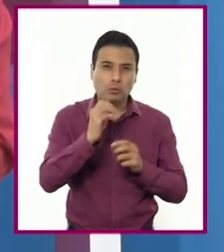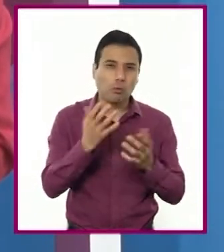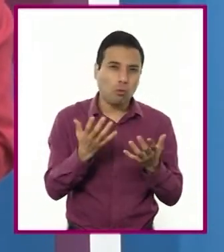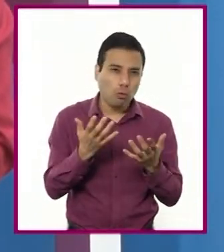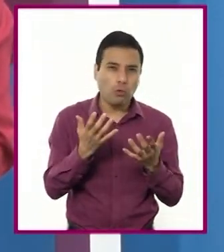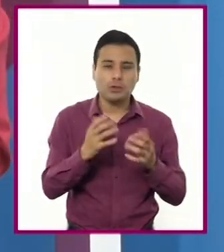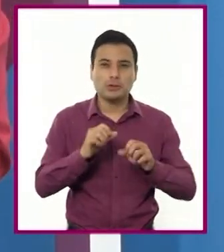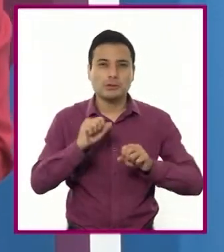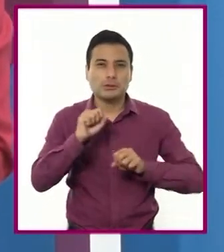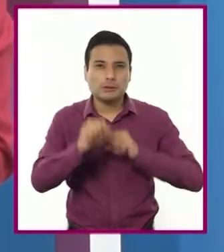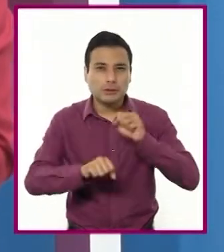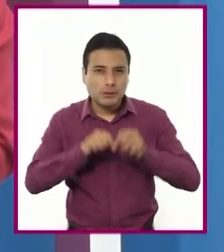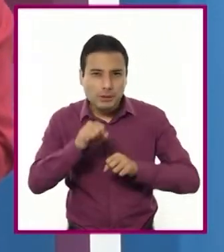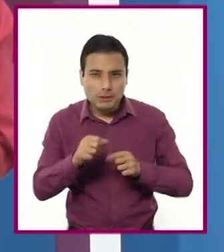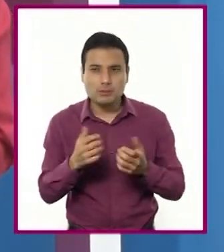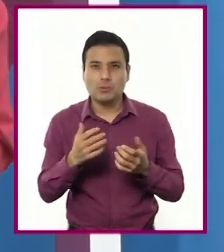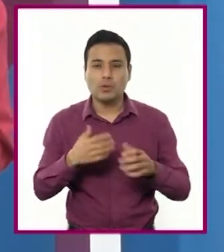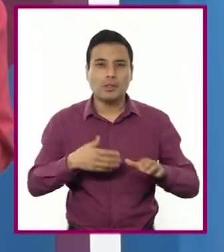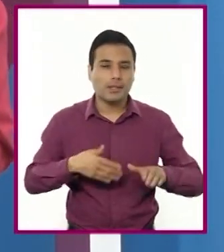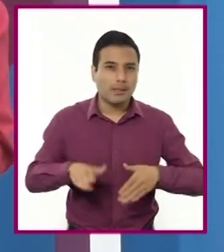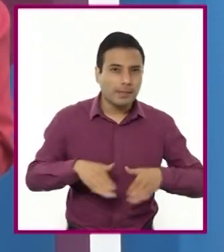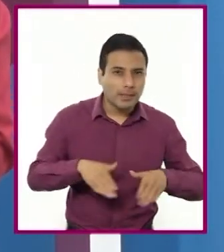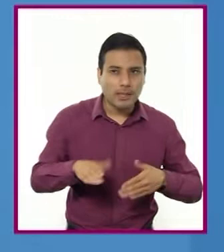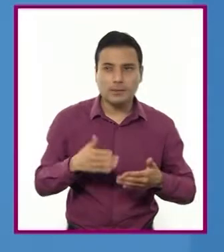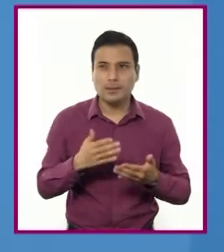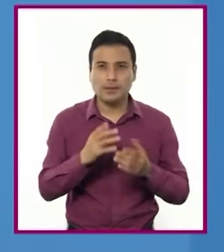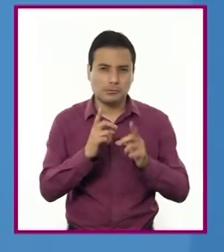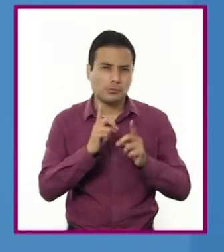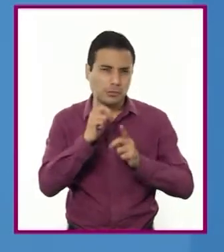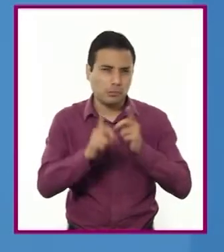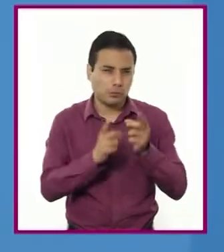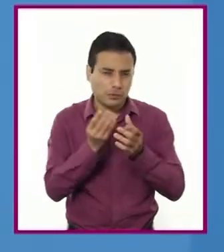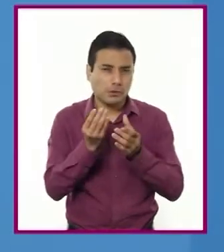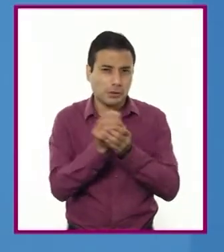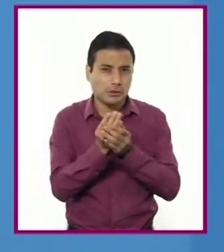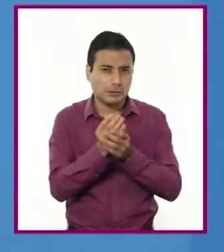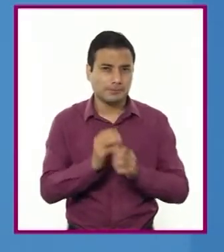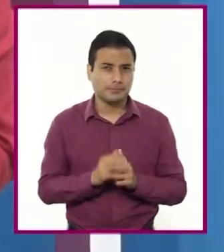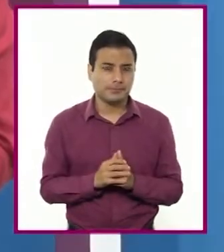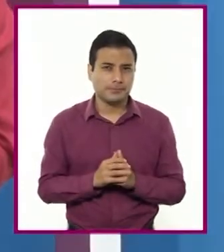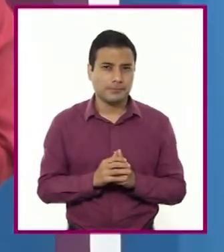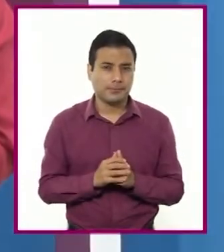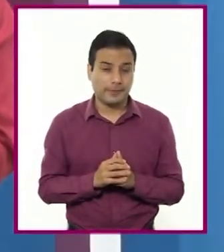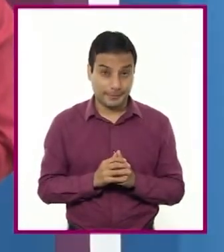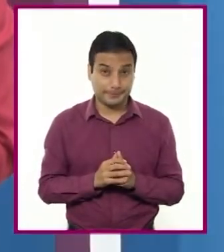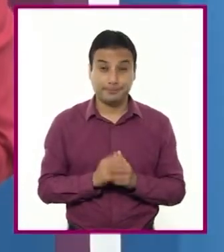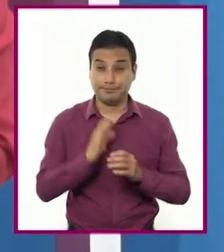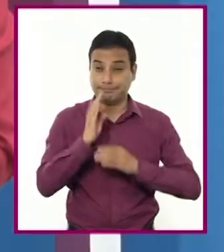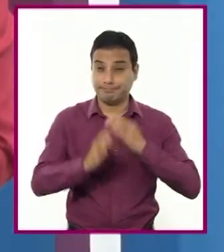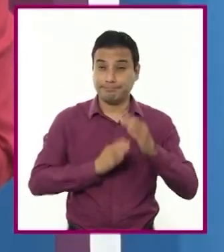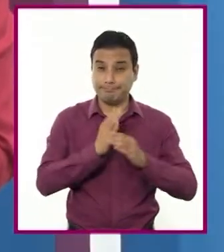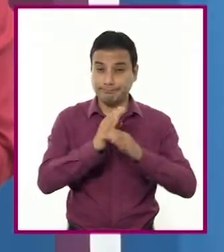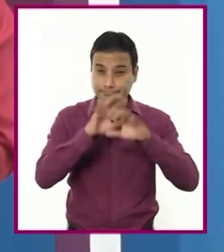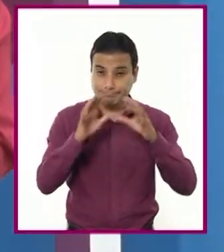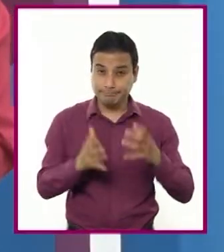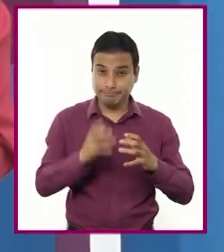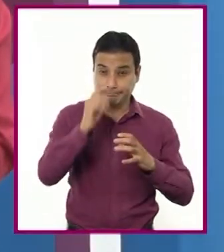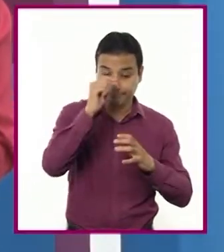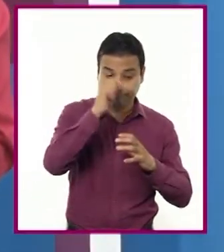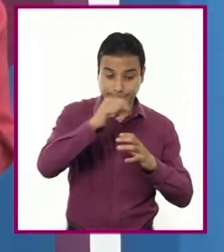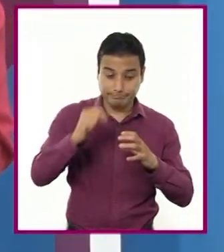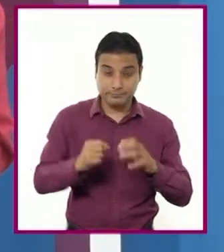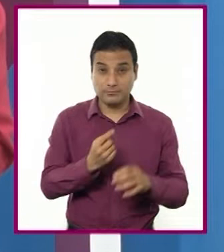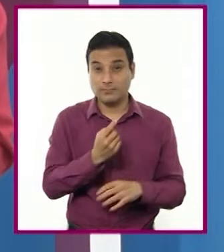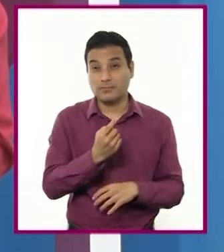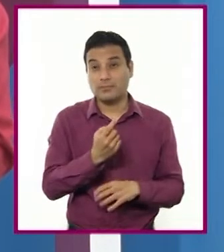el ciclismo, las caminatas o la educación física. Se calcula que, a nivel mundial, solo 1 o 1